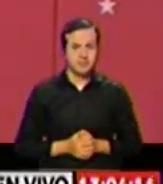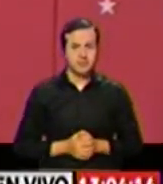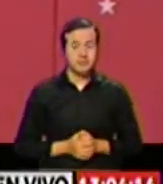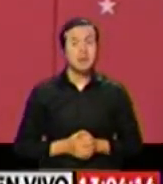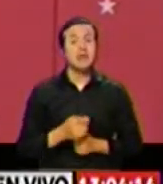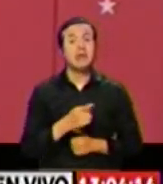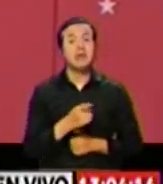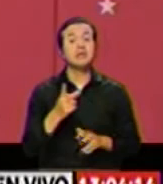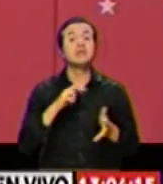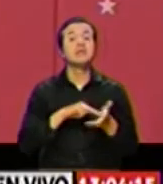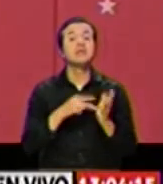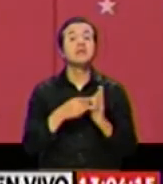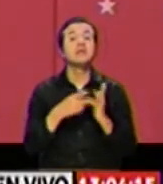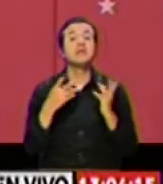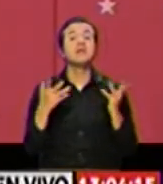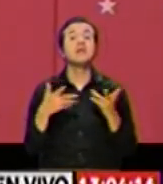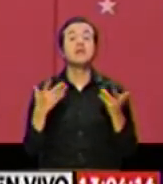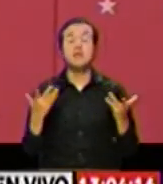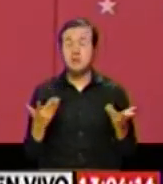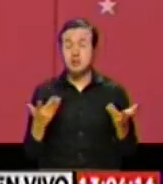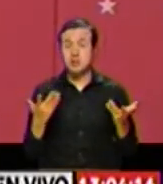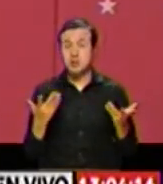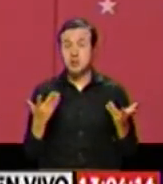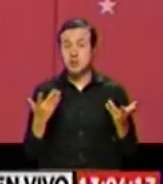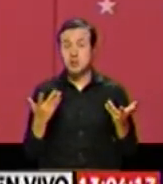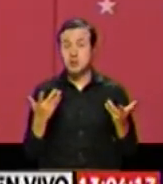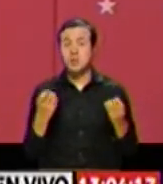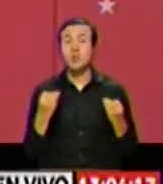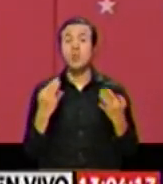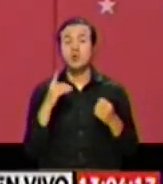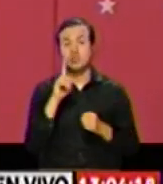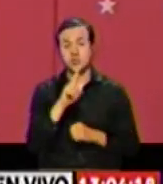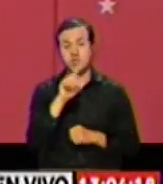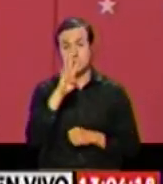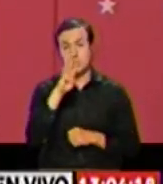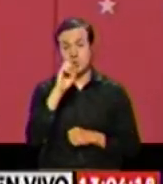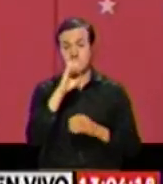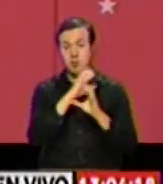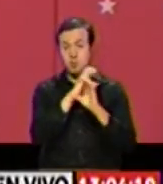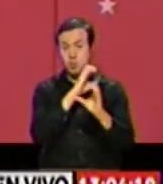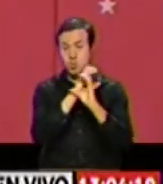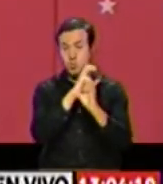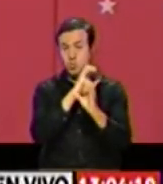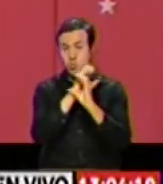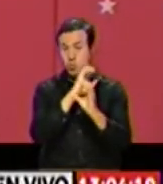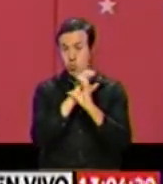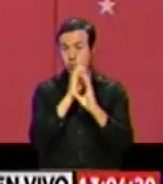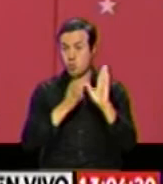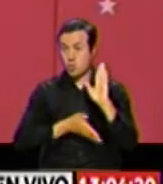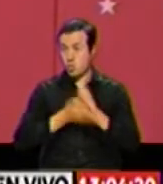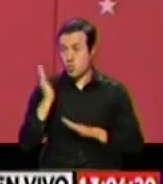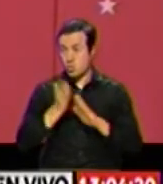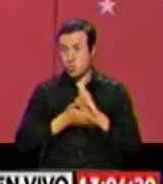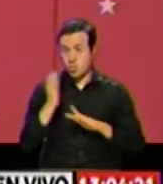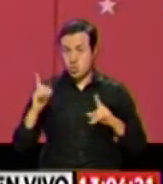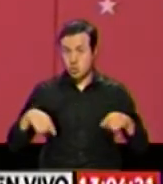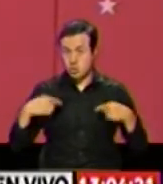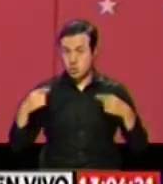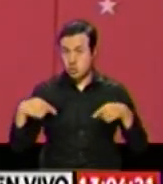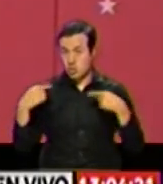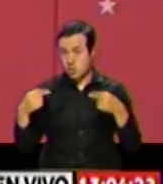Eso implicaría que 140 autobuses salieran